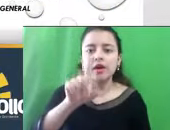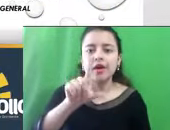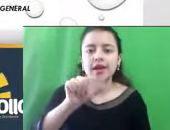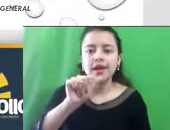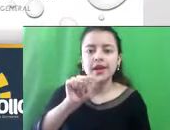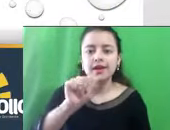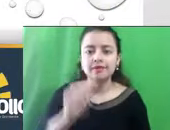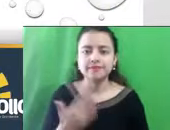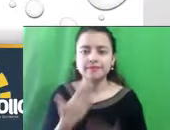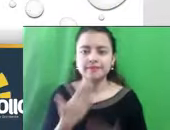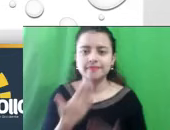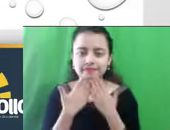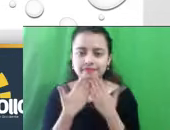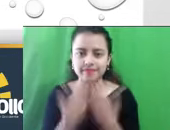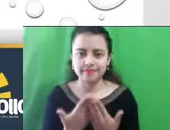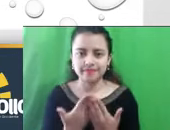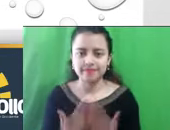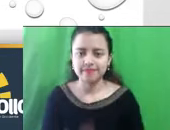con mi intervención.